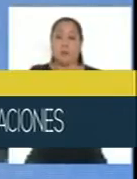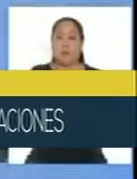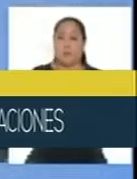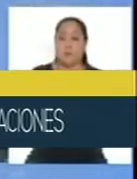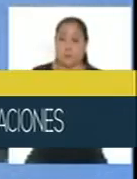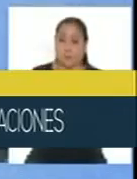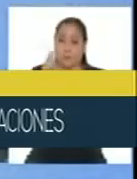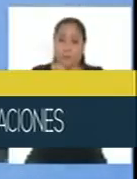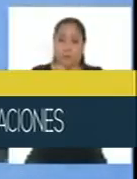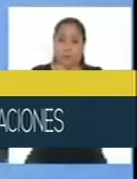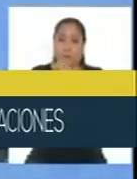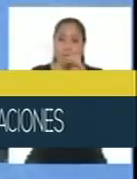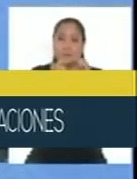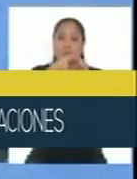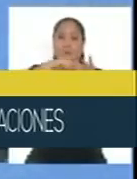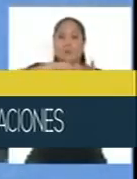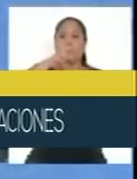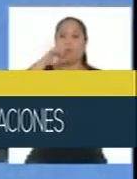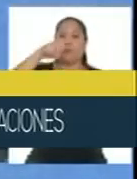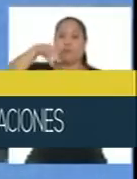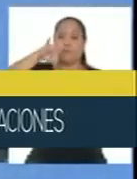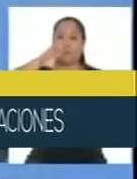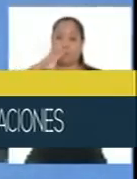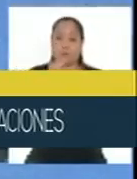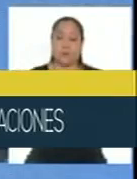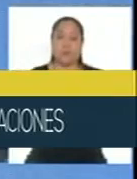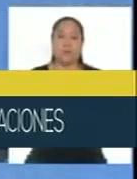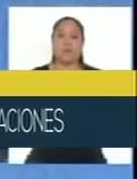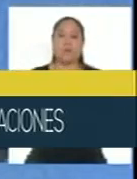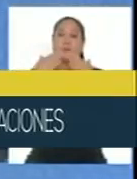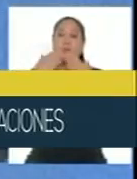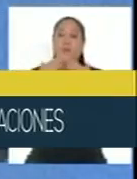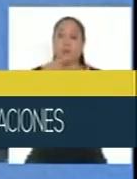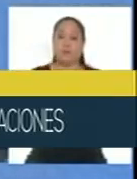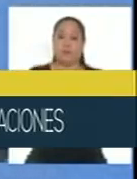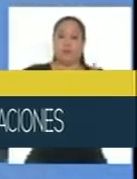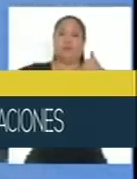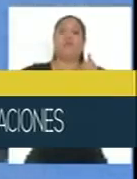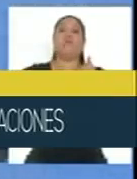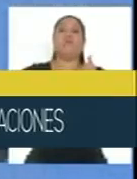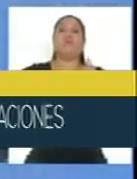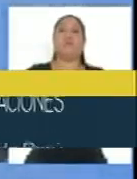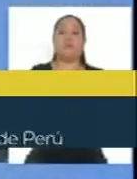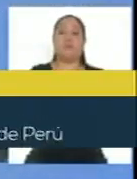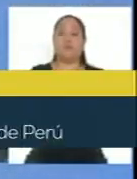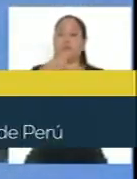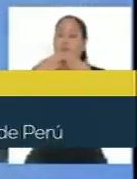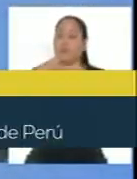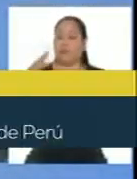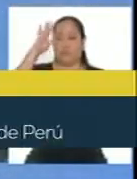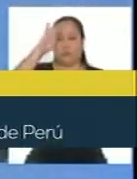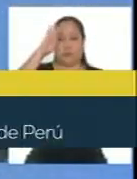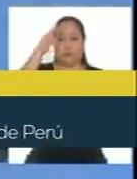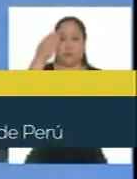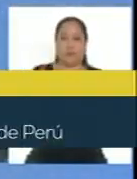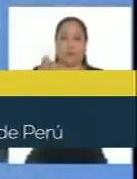RENIEC. Mi agradecimiento a las Fuerzas Armadas y Policía Nacional del